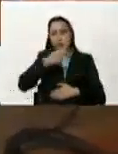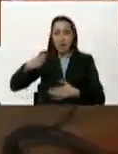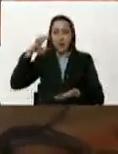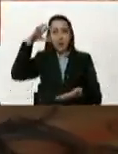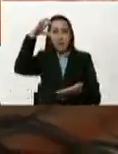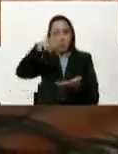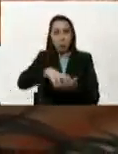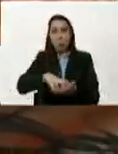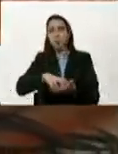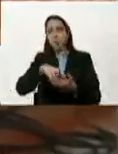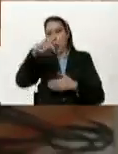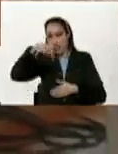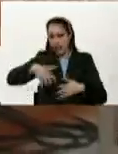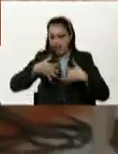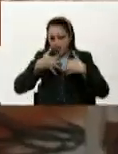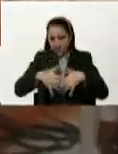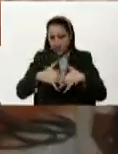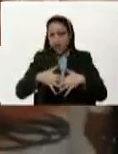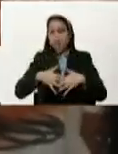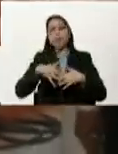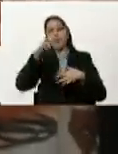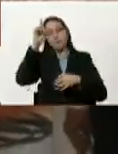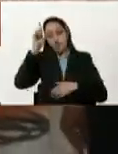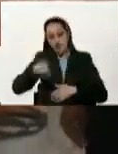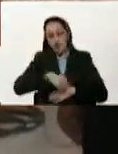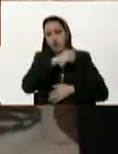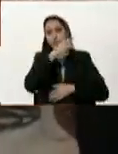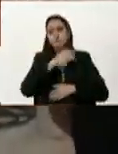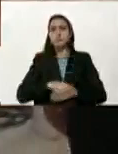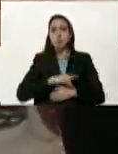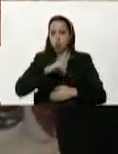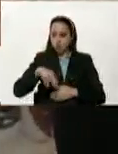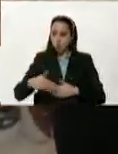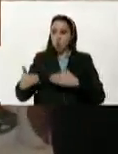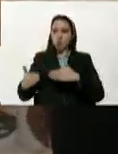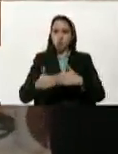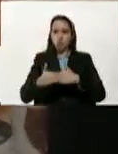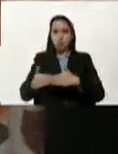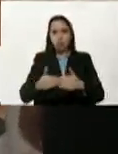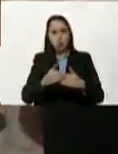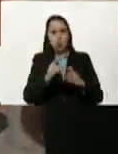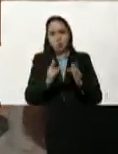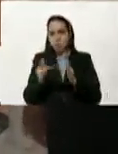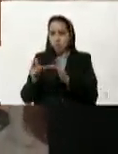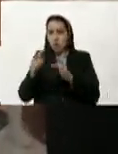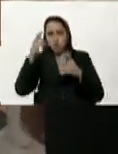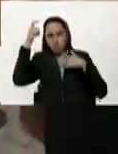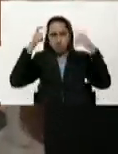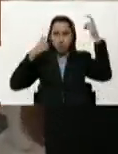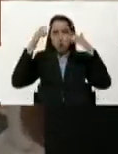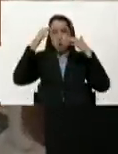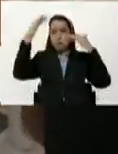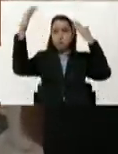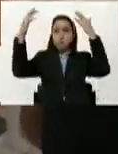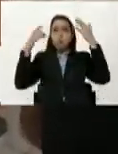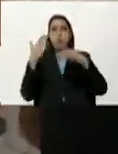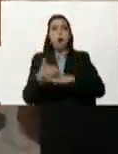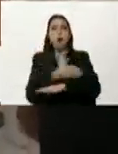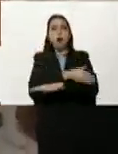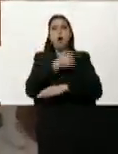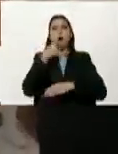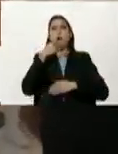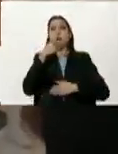está en apuré también para héroes apure pero estamos cerquita en la ruta que decía el comandante chávez cuando nuestro comandante chávez